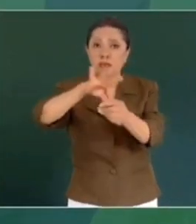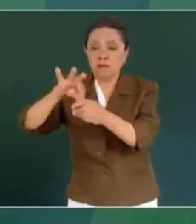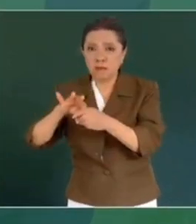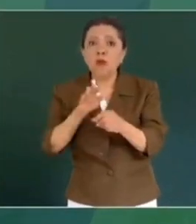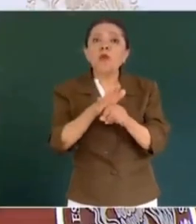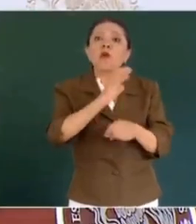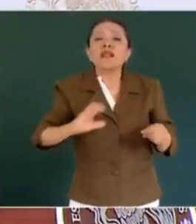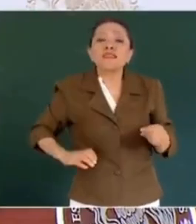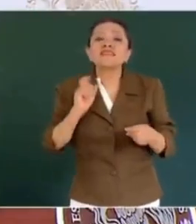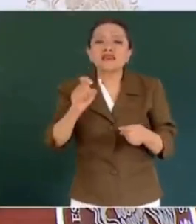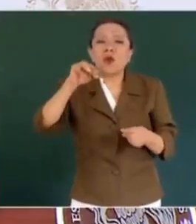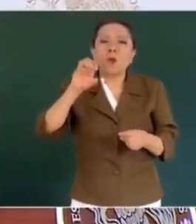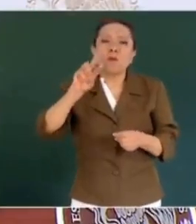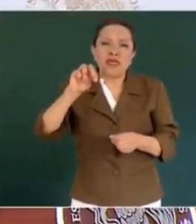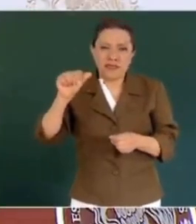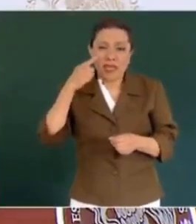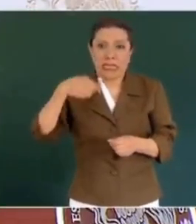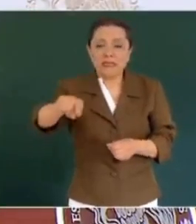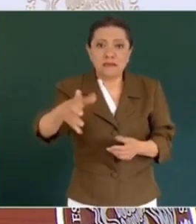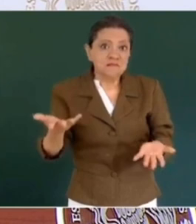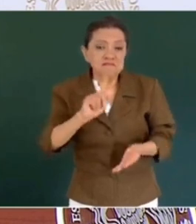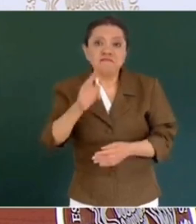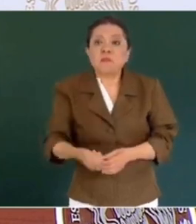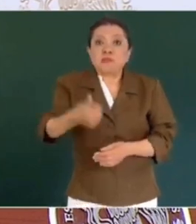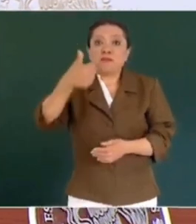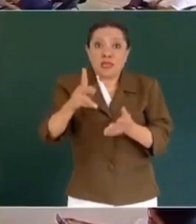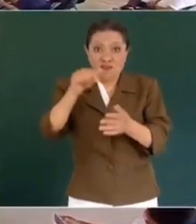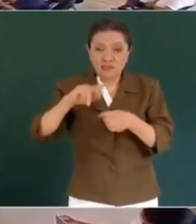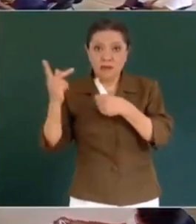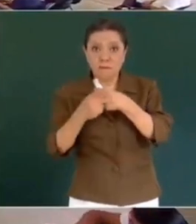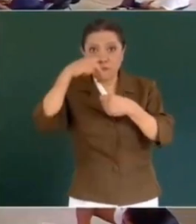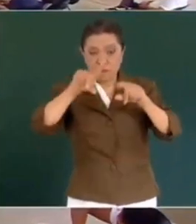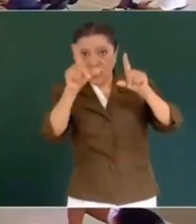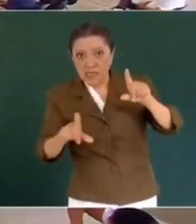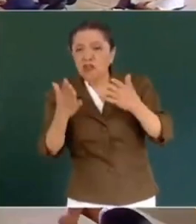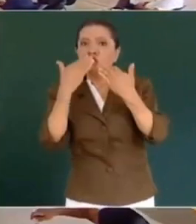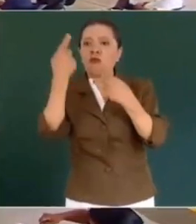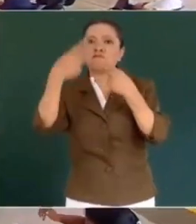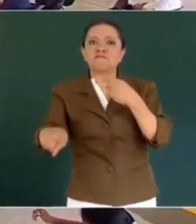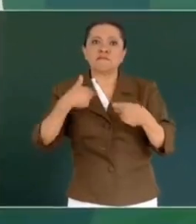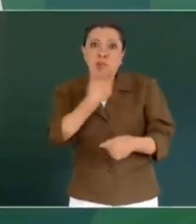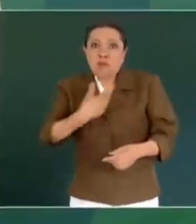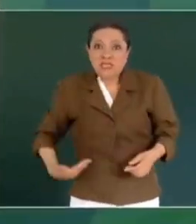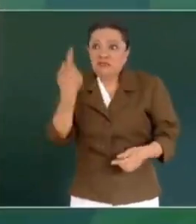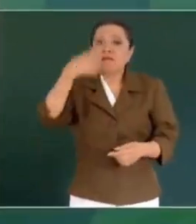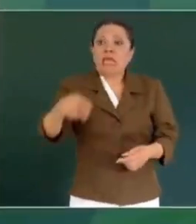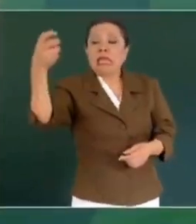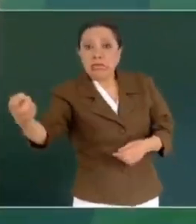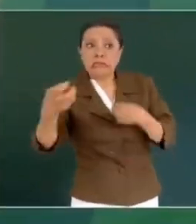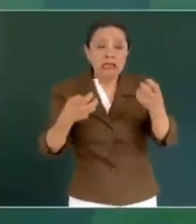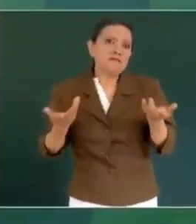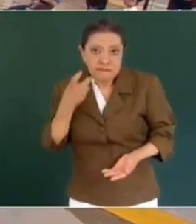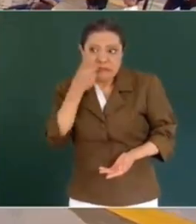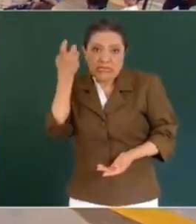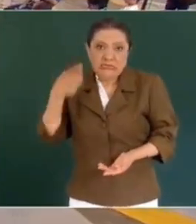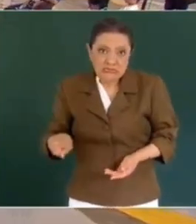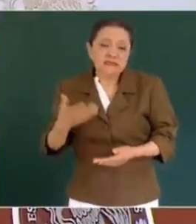vez en el país no va a haber dedazo del presidente. ¿Les parece poco